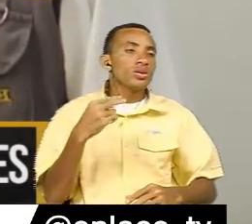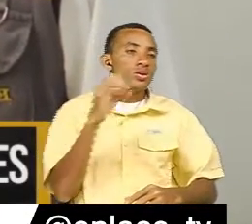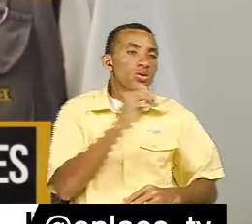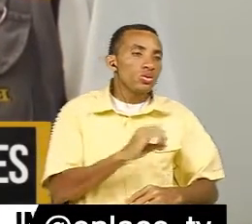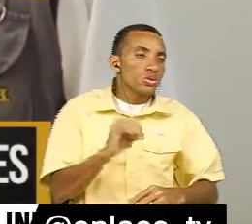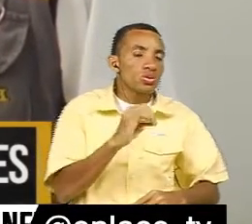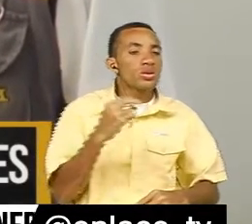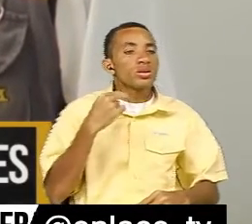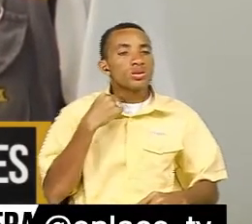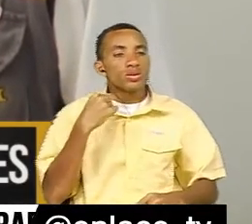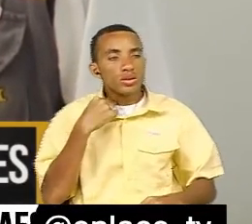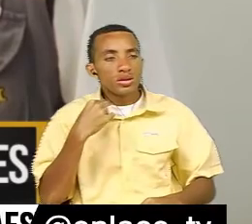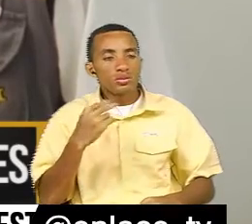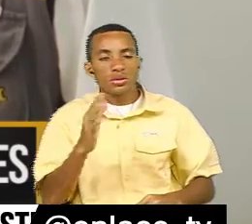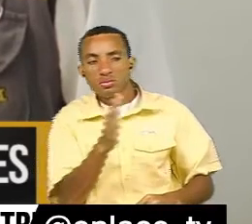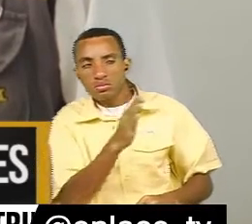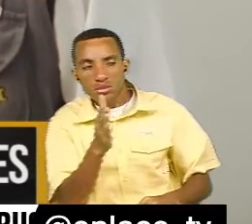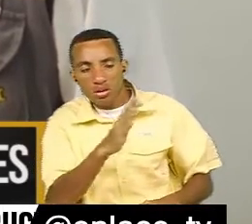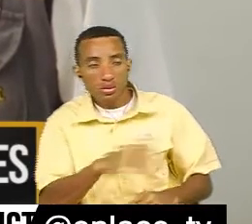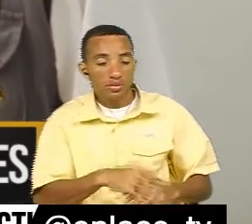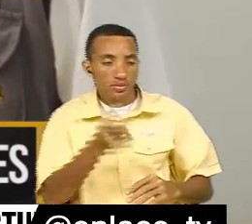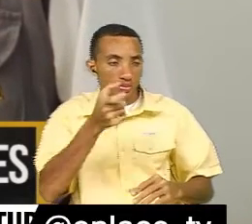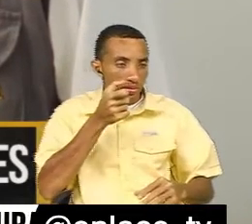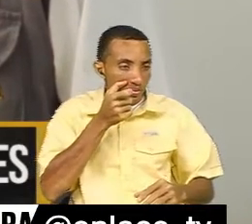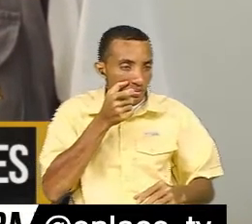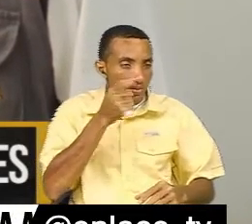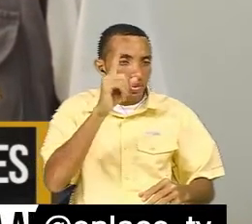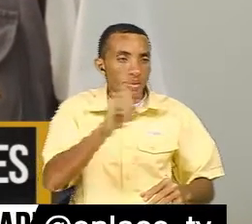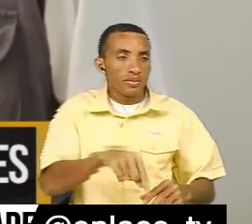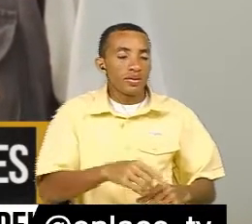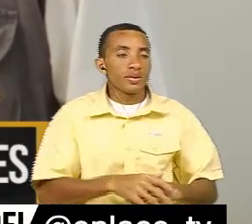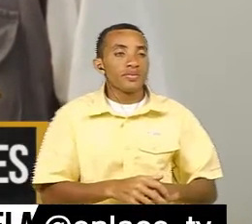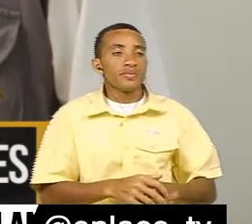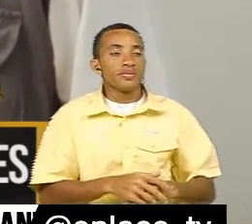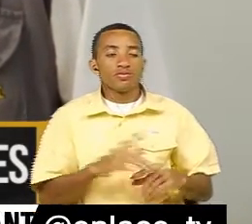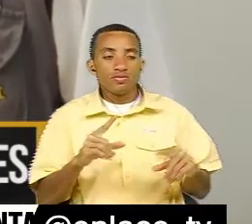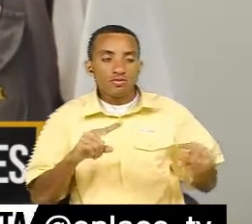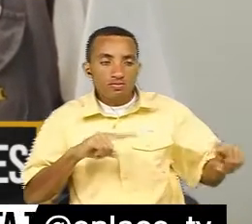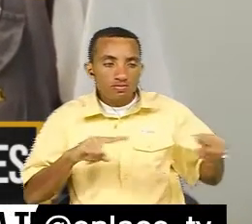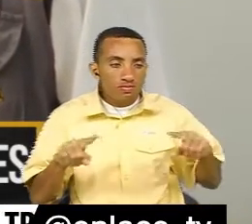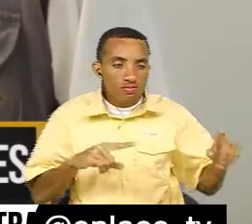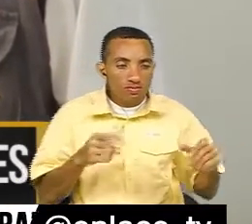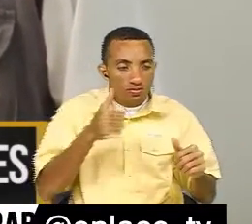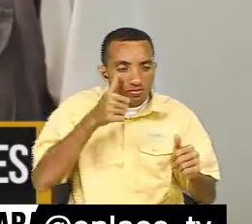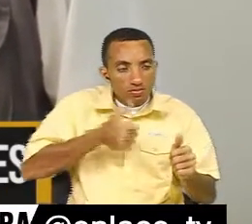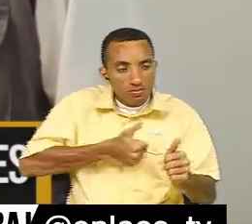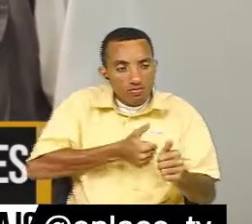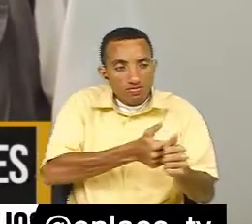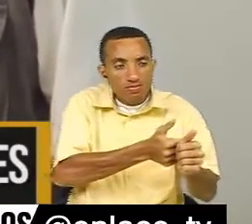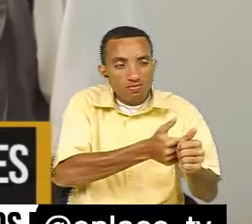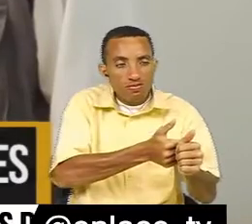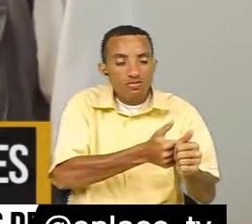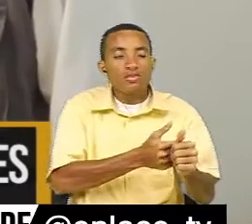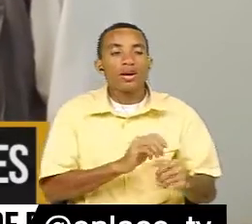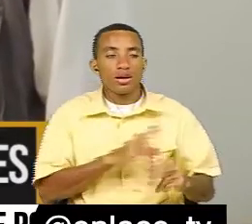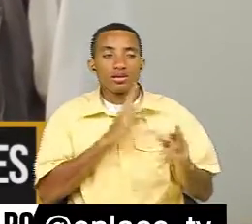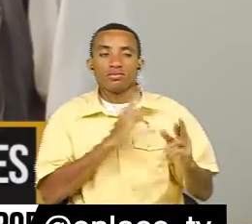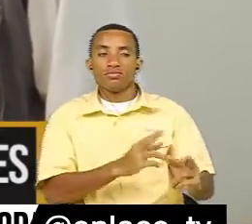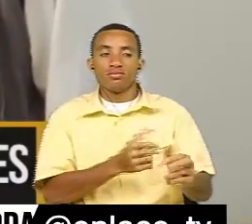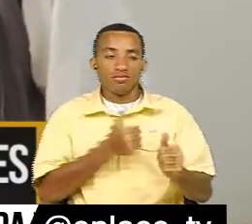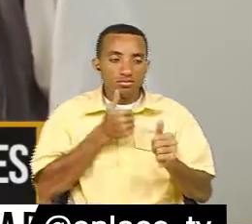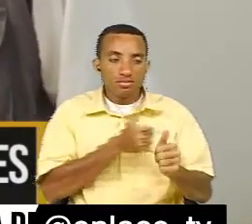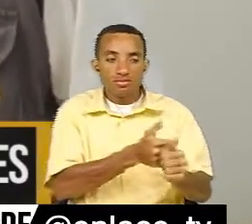nos corresponde también realizar un control y un seguimiento a esos resultados que se han dado hasta